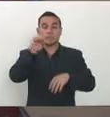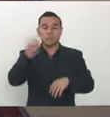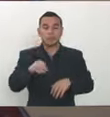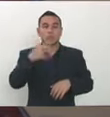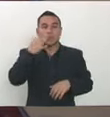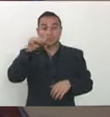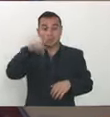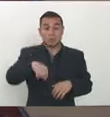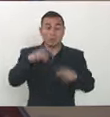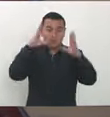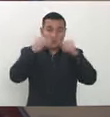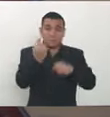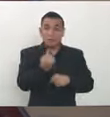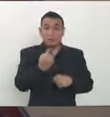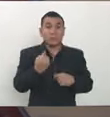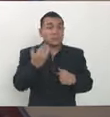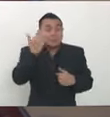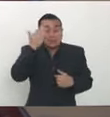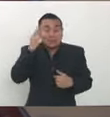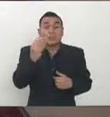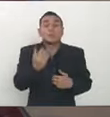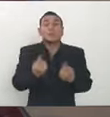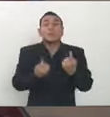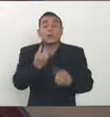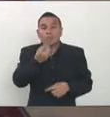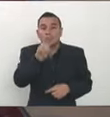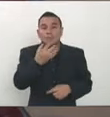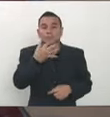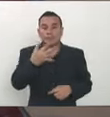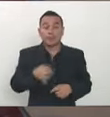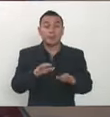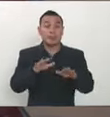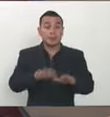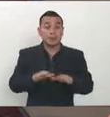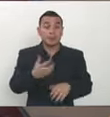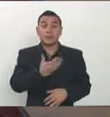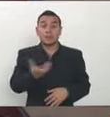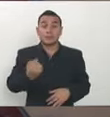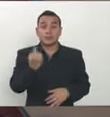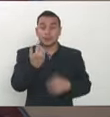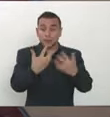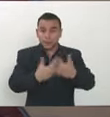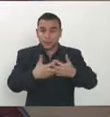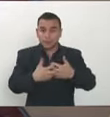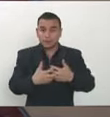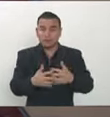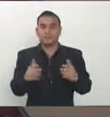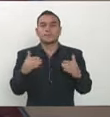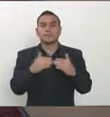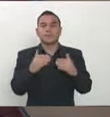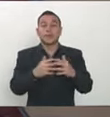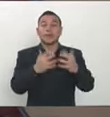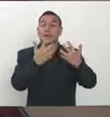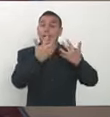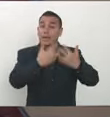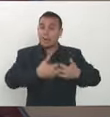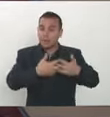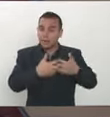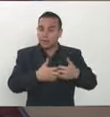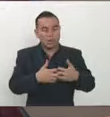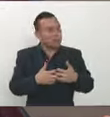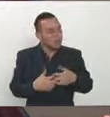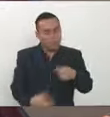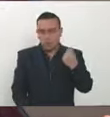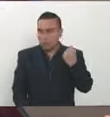noche. Entonces yo les quiero pedir quiero dar gracias a los empresarios, pero les quiero pedir a los empresarios que todavía no han